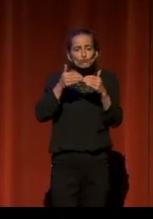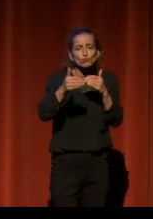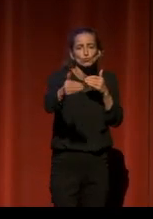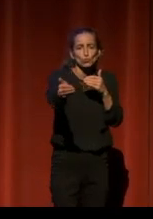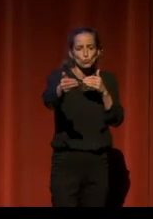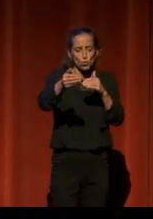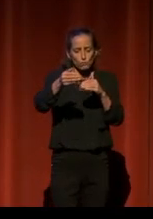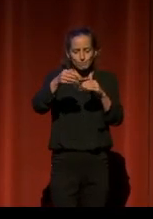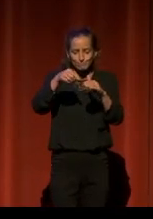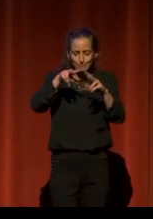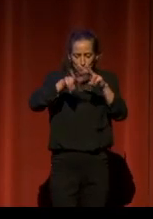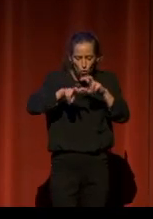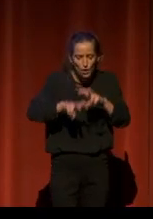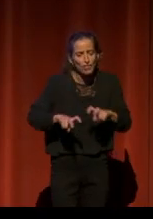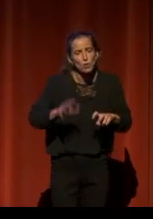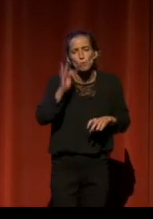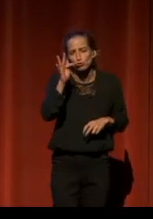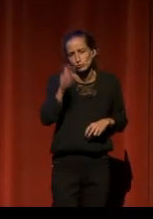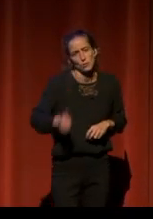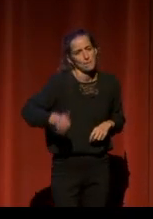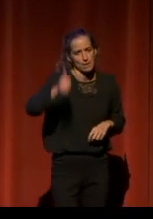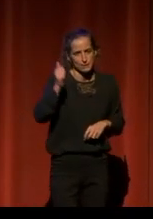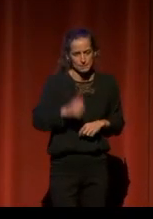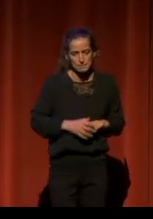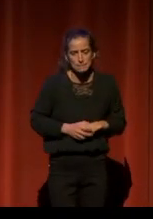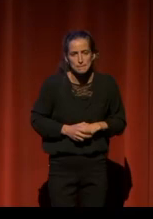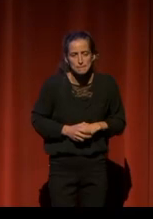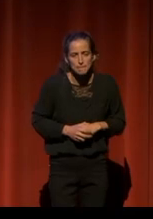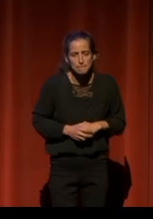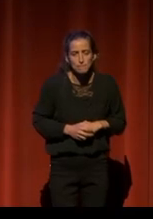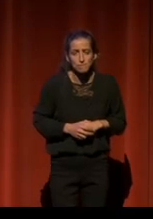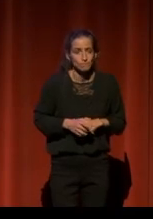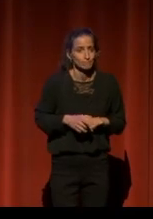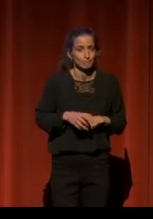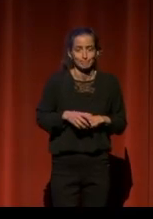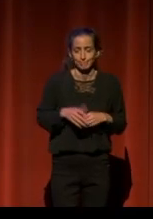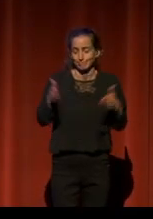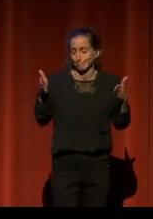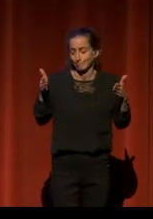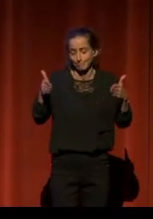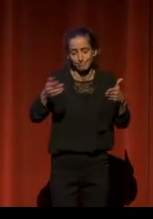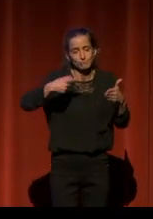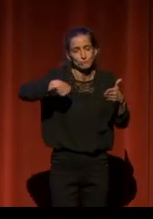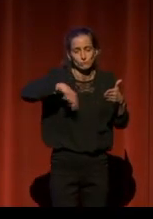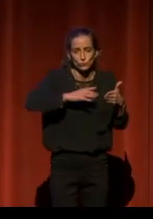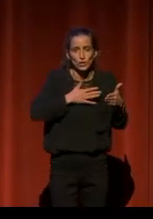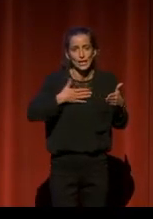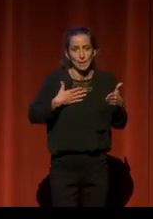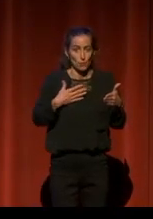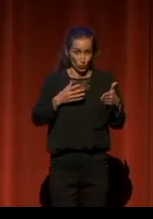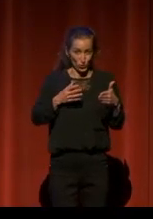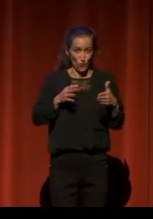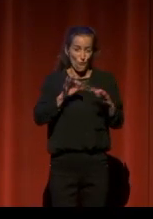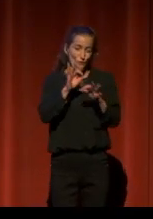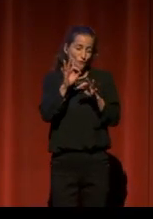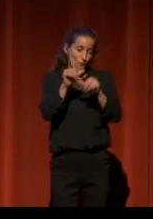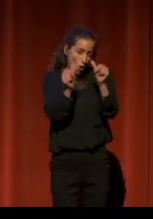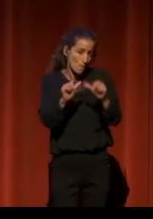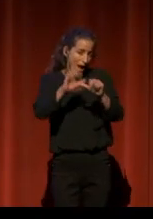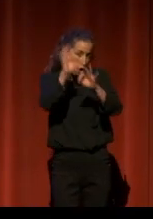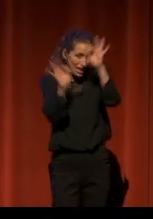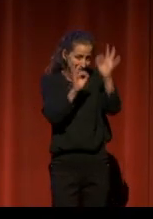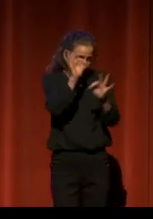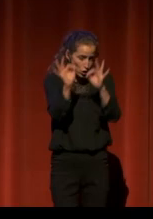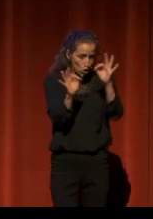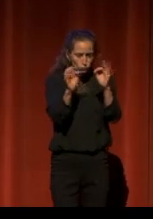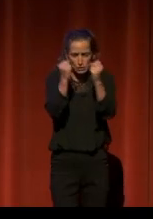positivo no y es un poco no donde estamos intentando concebir esta nueva generación de organizaciones no de instituciones